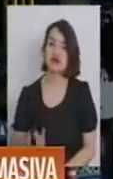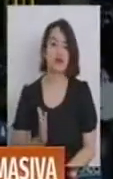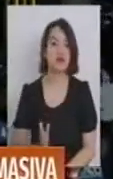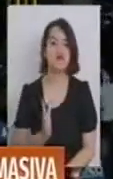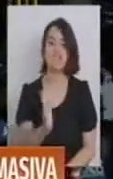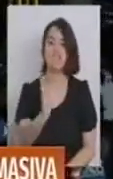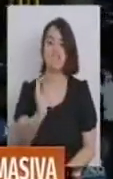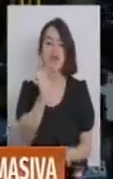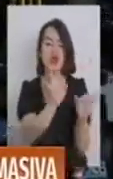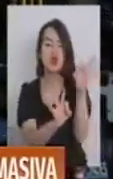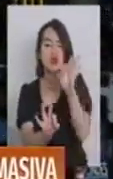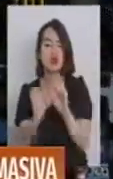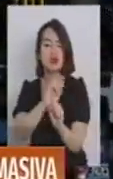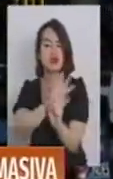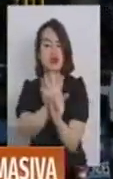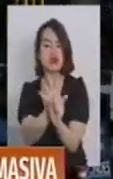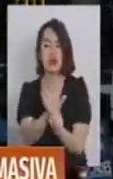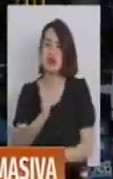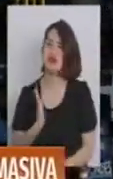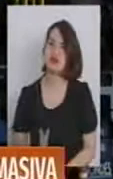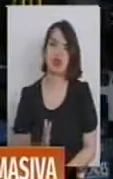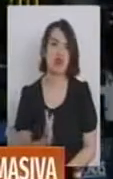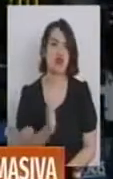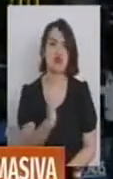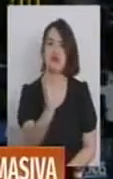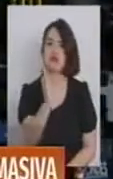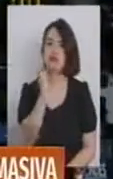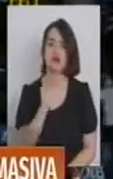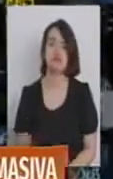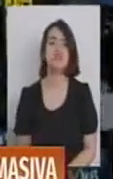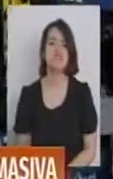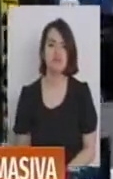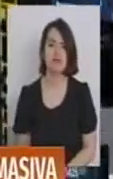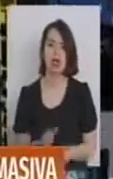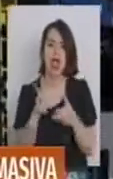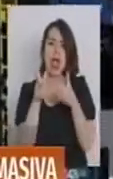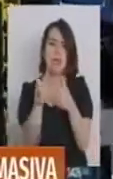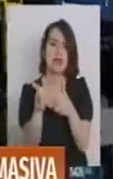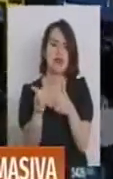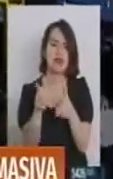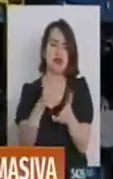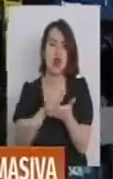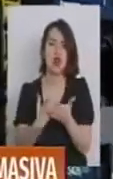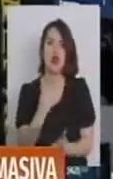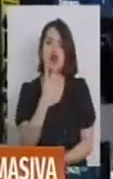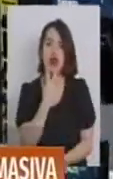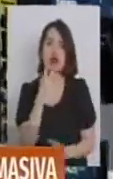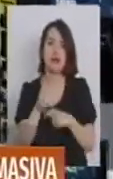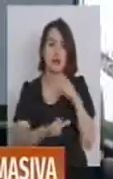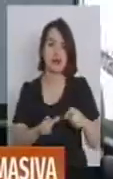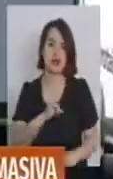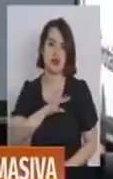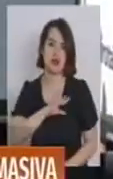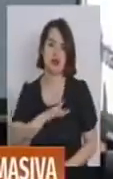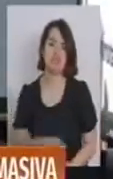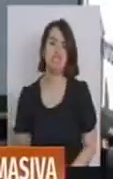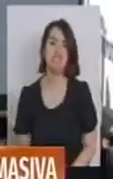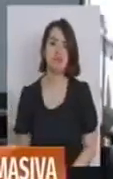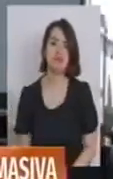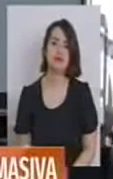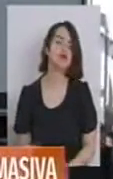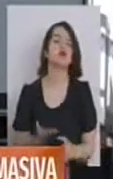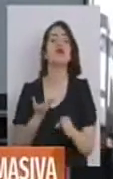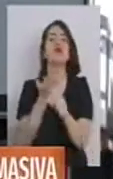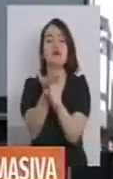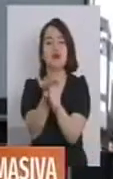el coronavirus y el COVID-19 siguen siendo una formidable amenaza a la salud y la vida de todos nuestros compatriotas. Por eso les